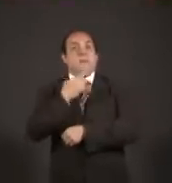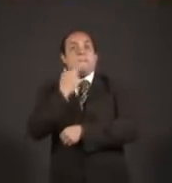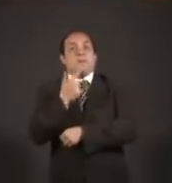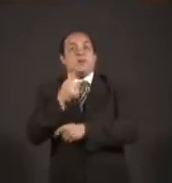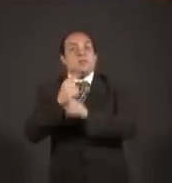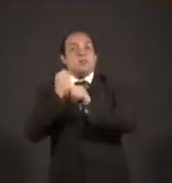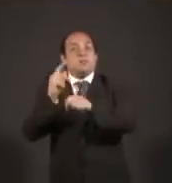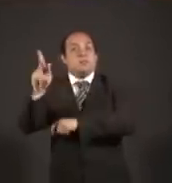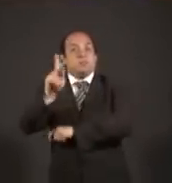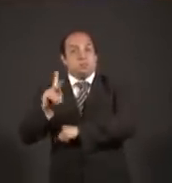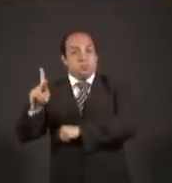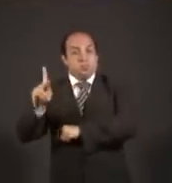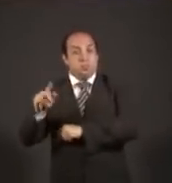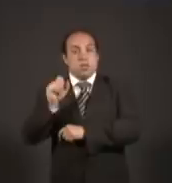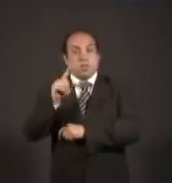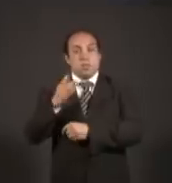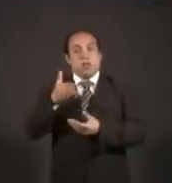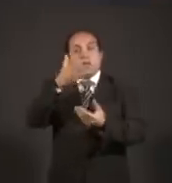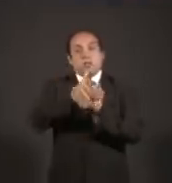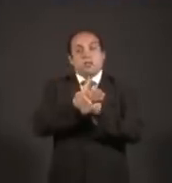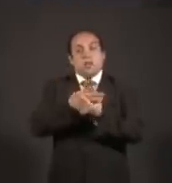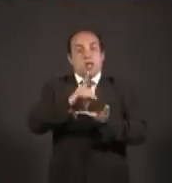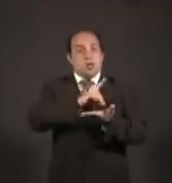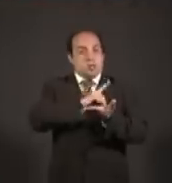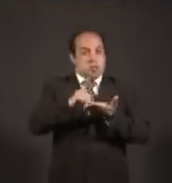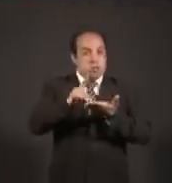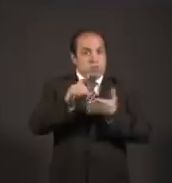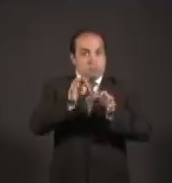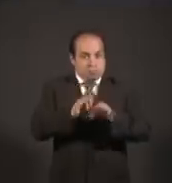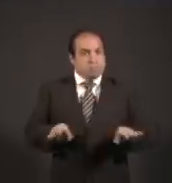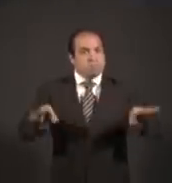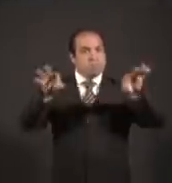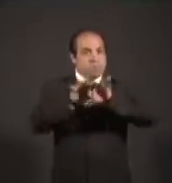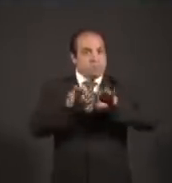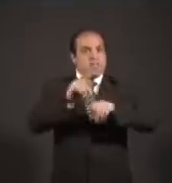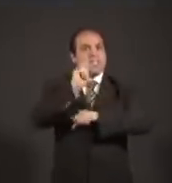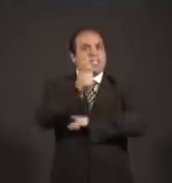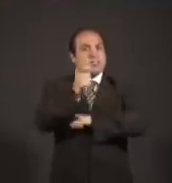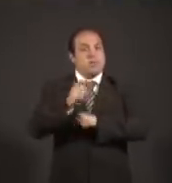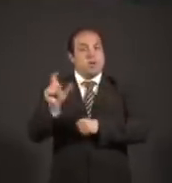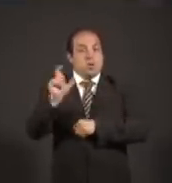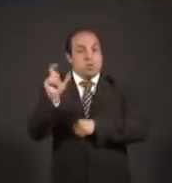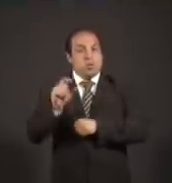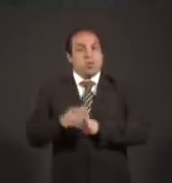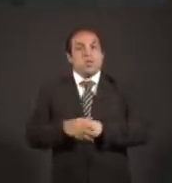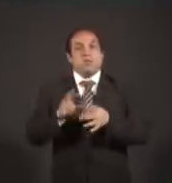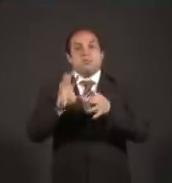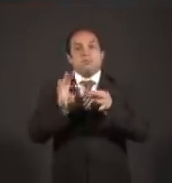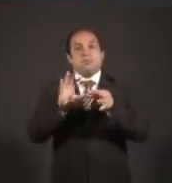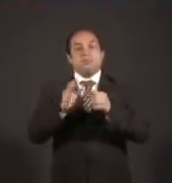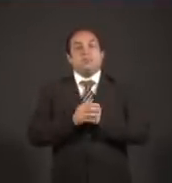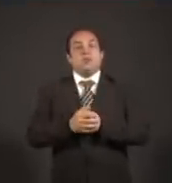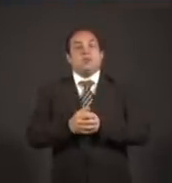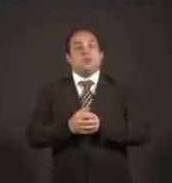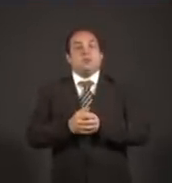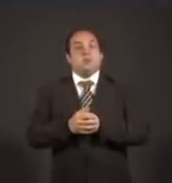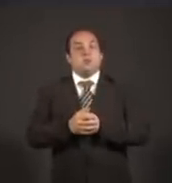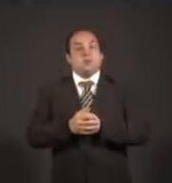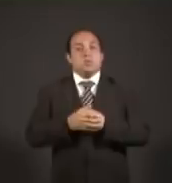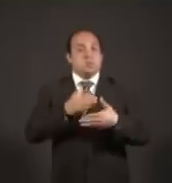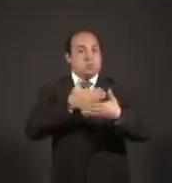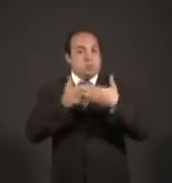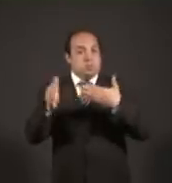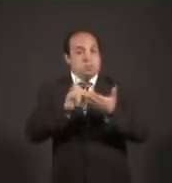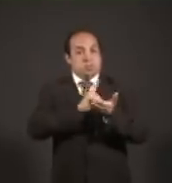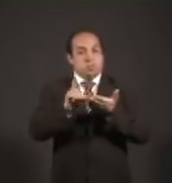va a tener acceso a los grandes derechos. Y a eso nos referimos cuando hablamos de innovación y derechos. Es decir, el acceso a los